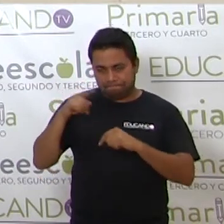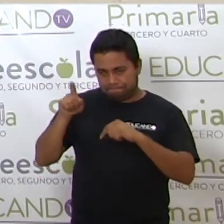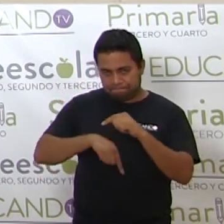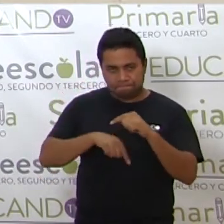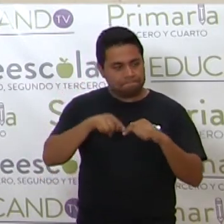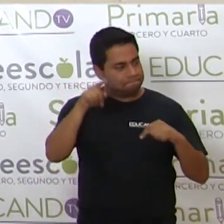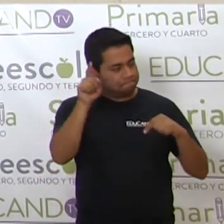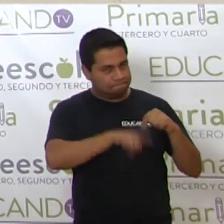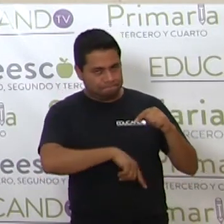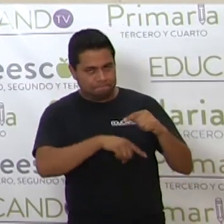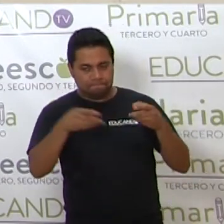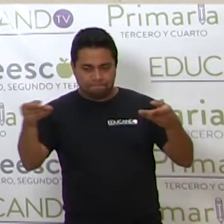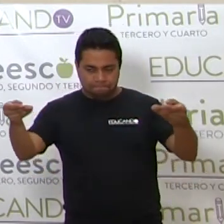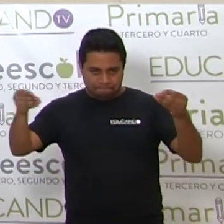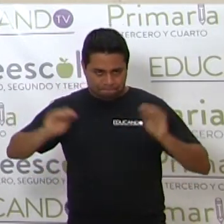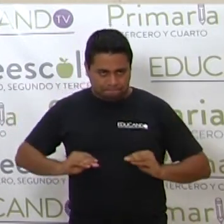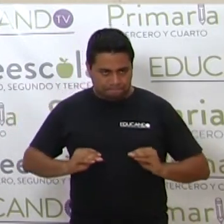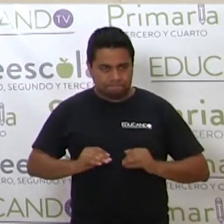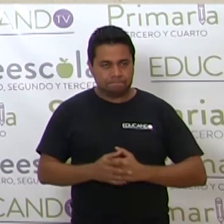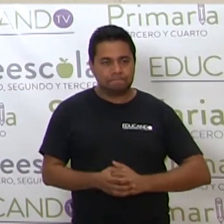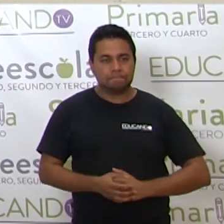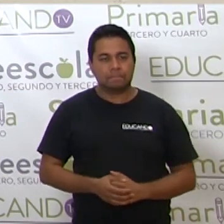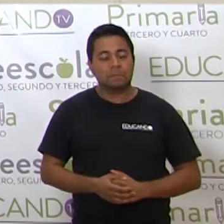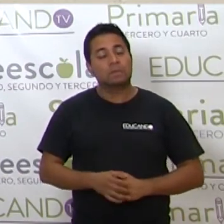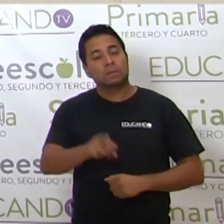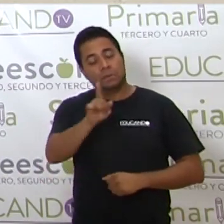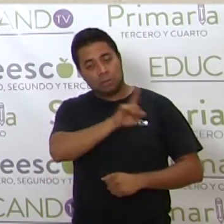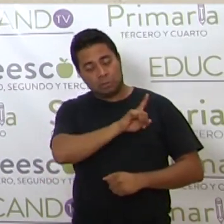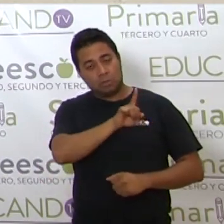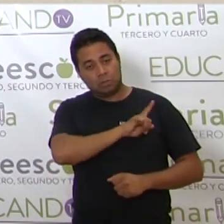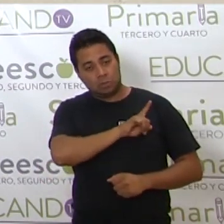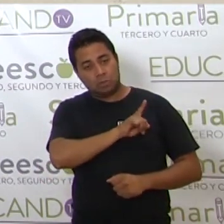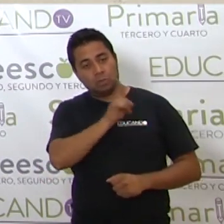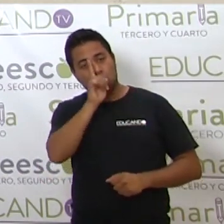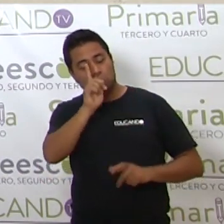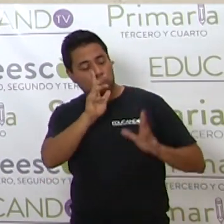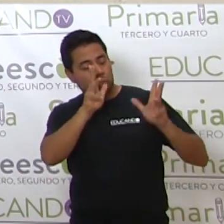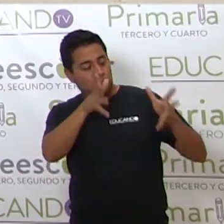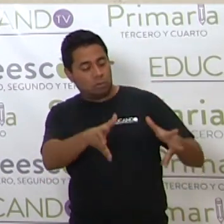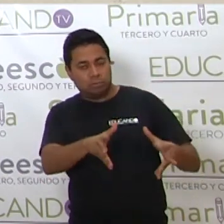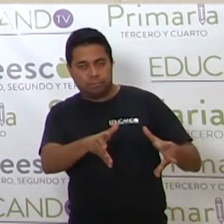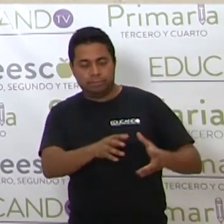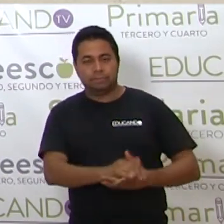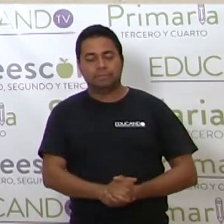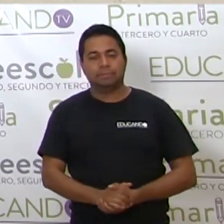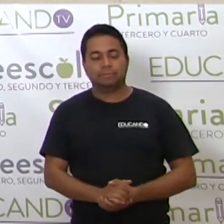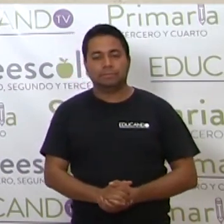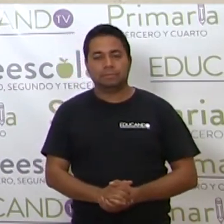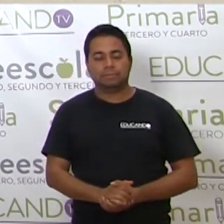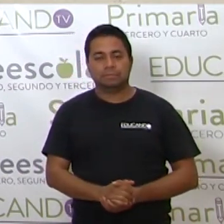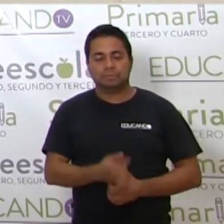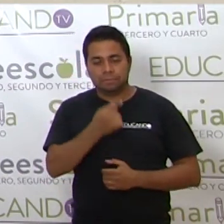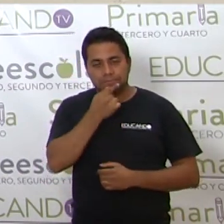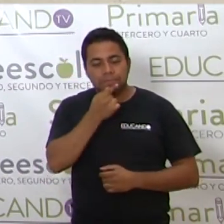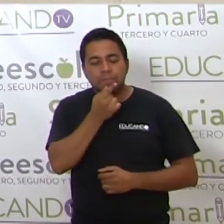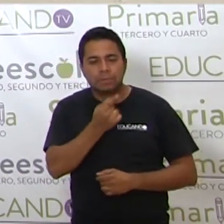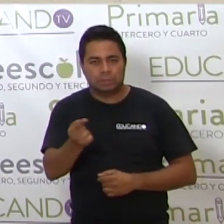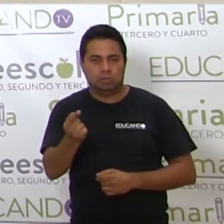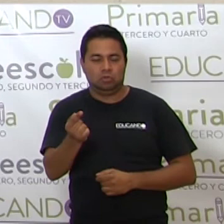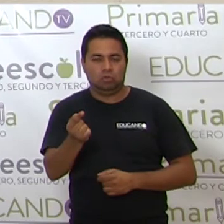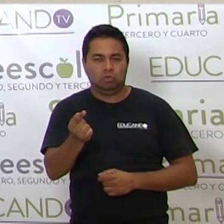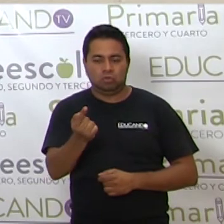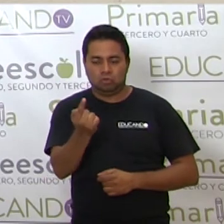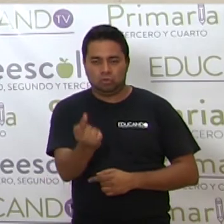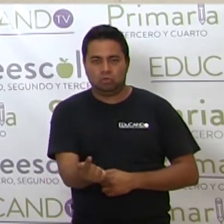acciones y nos vamos a quedar con la primera el niño está